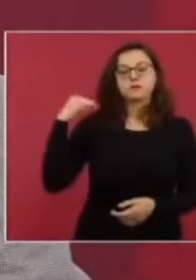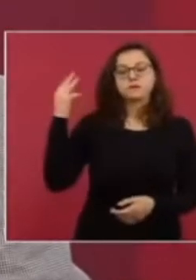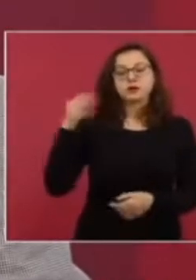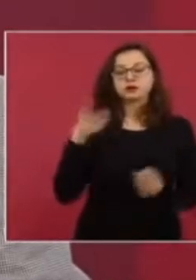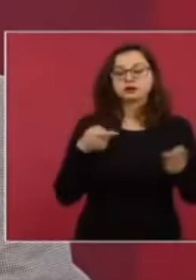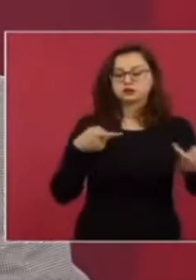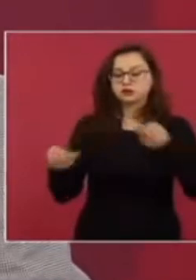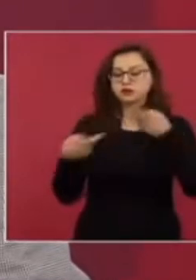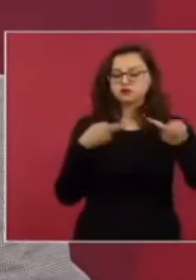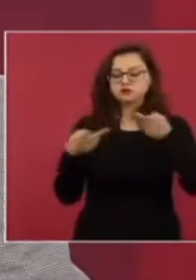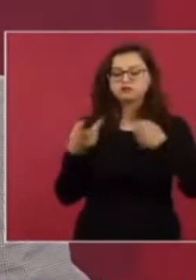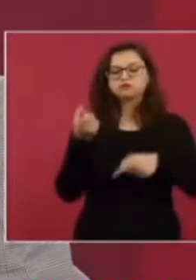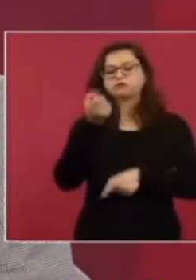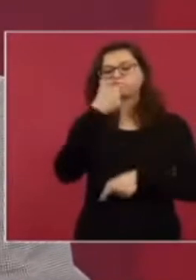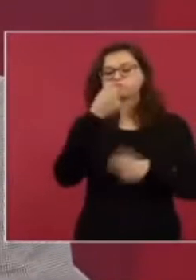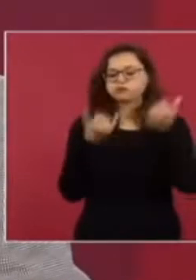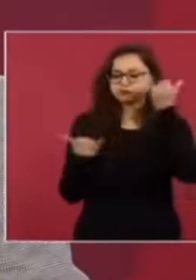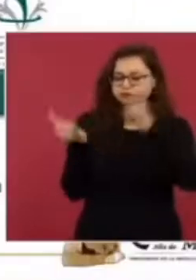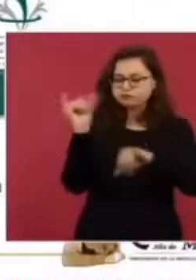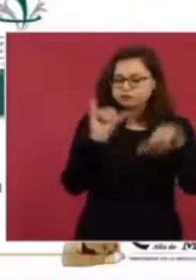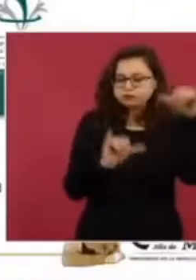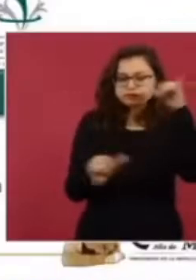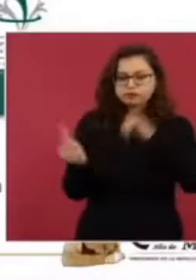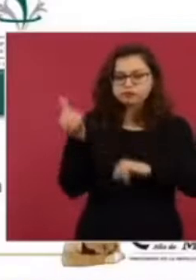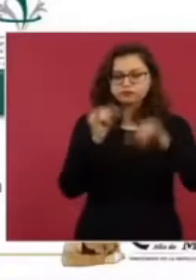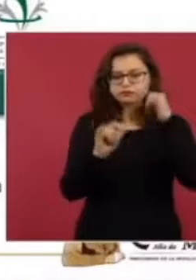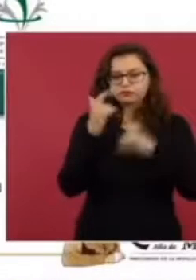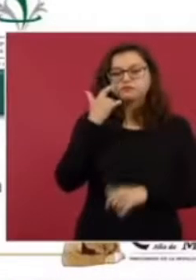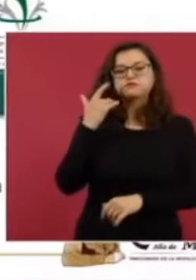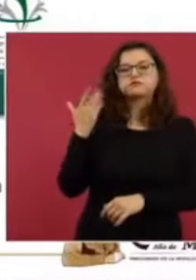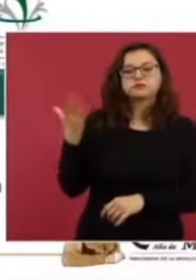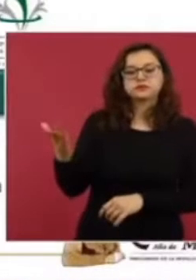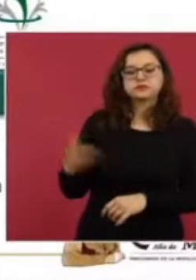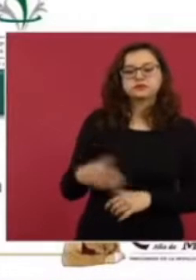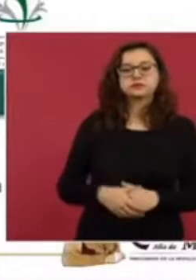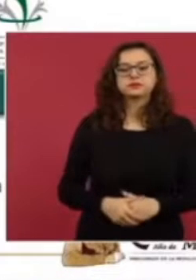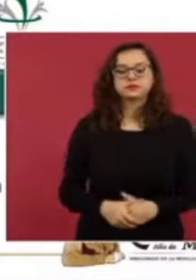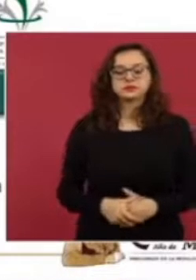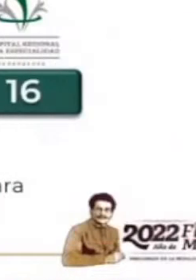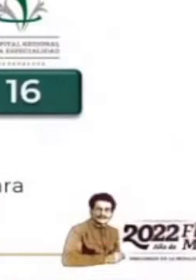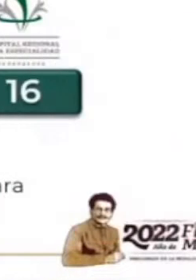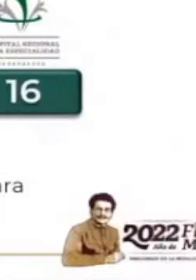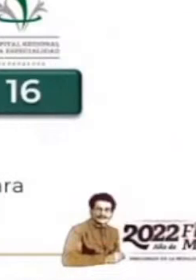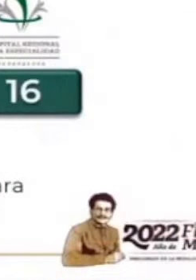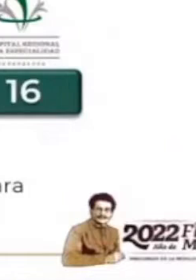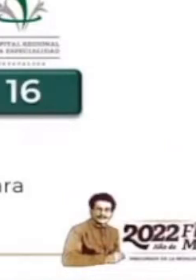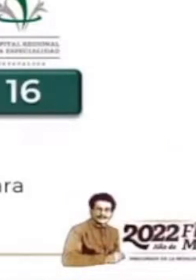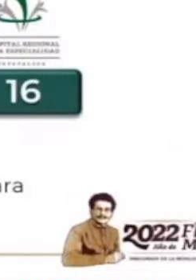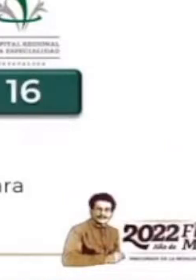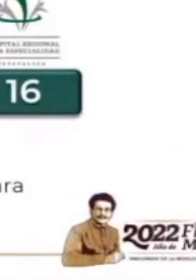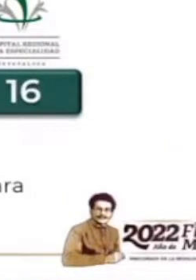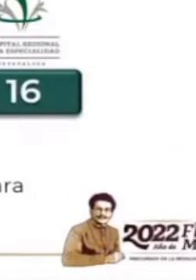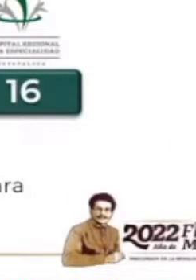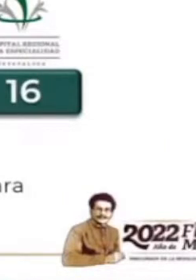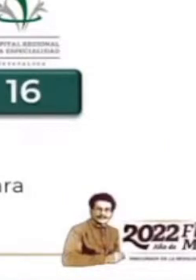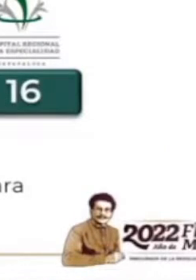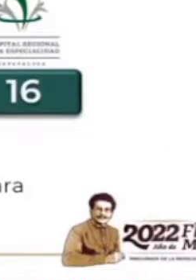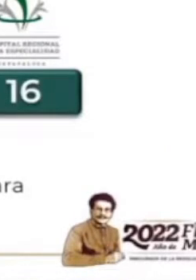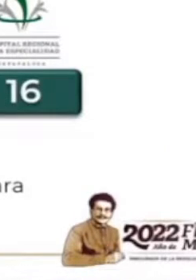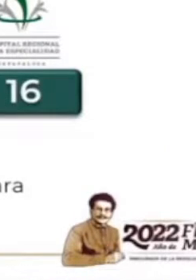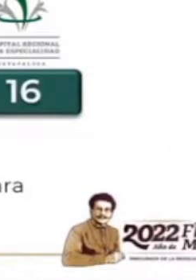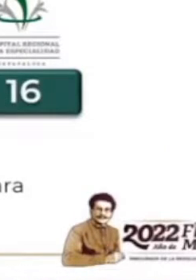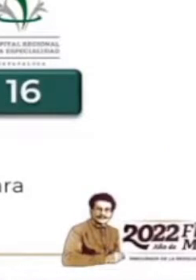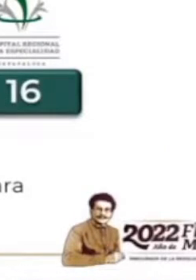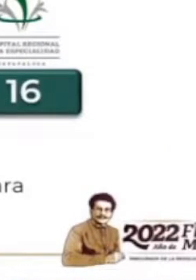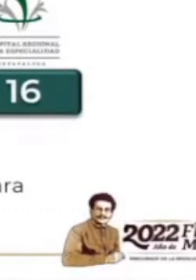oncológicas para el cáncer para pacientes del Instituto Nacional de Cancerología del Hospital Infantil de México, del Instituto